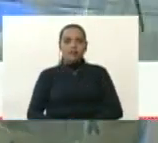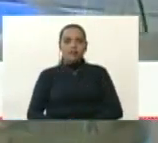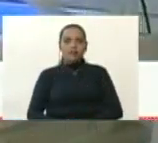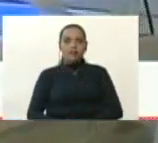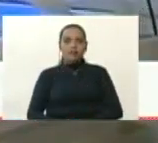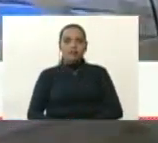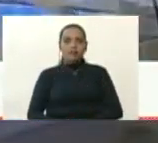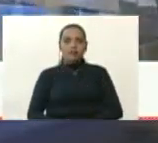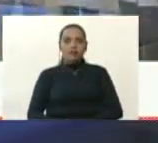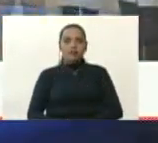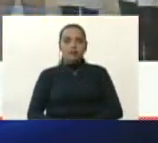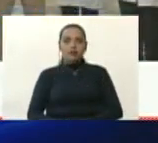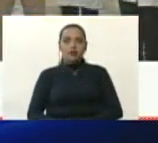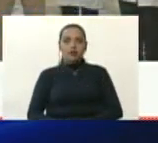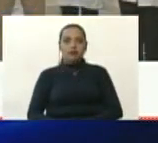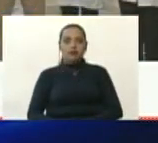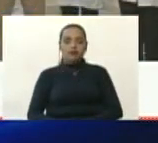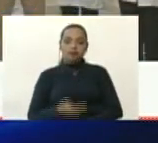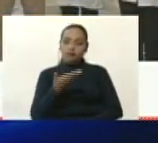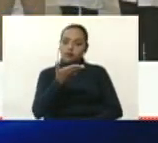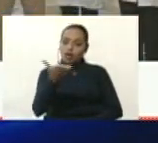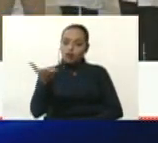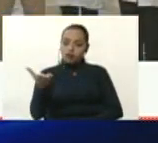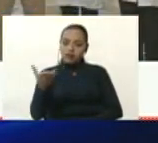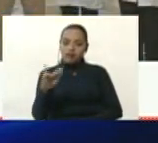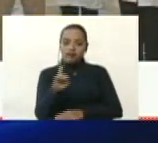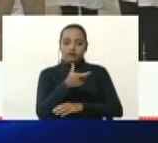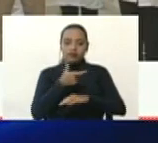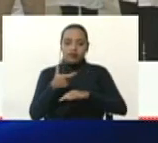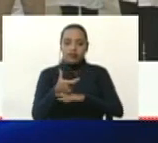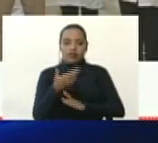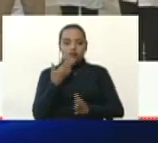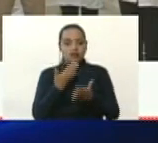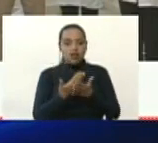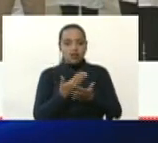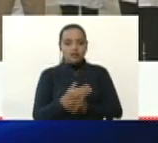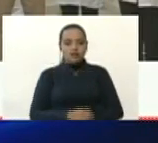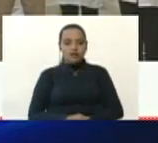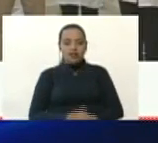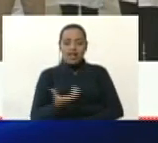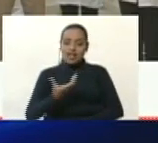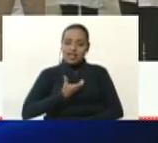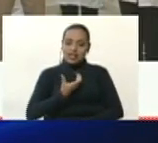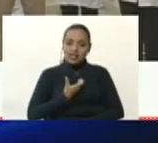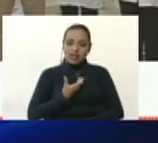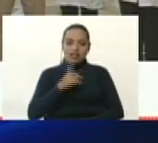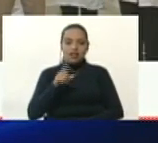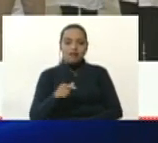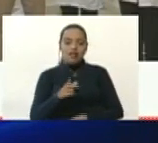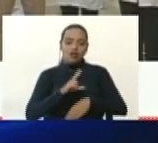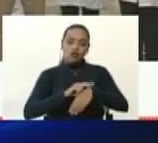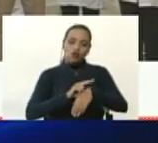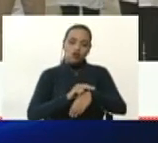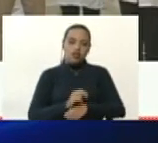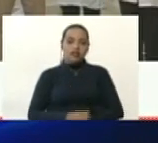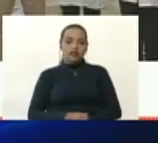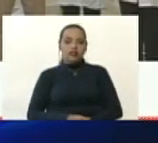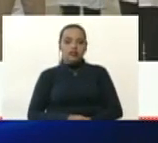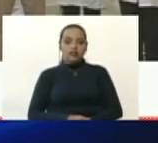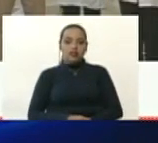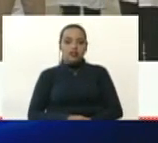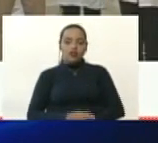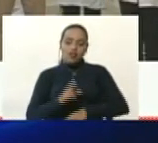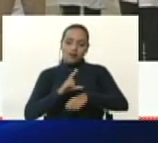A ustedes, a usted querido gobernador, al compañero alcalde, a la doctora López, joven